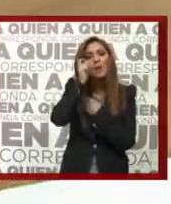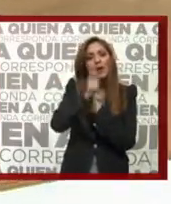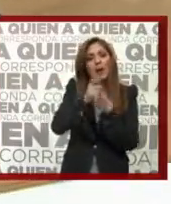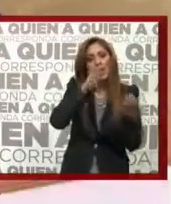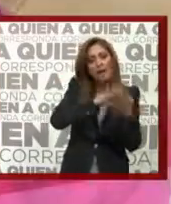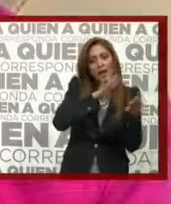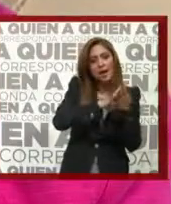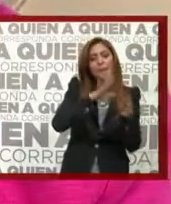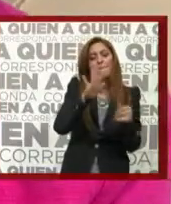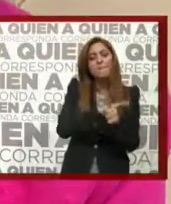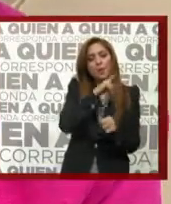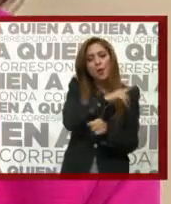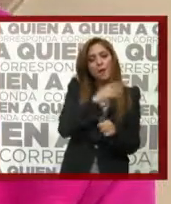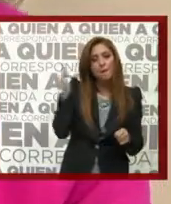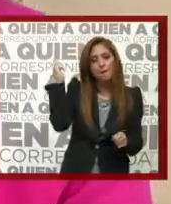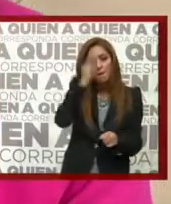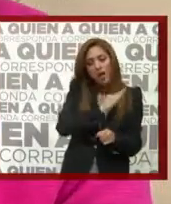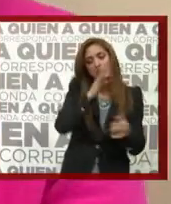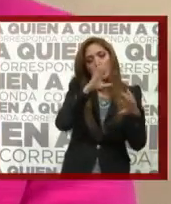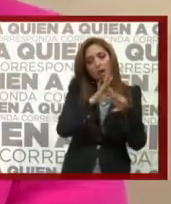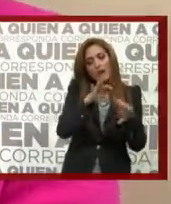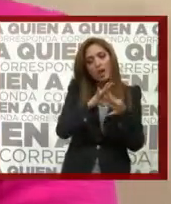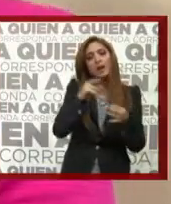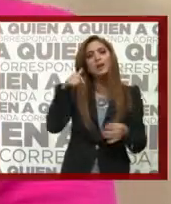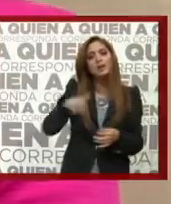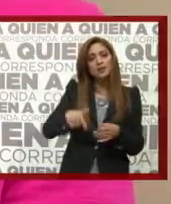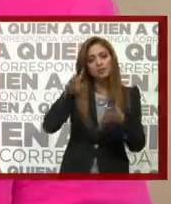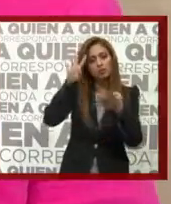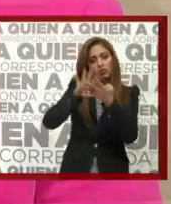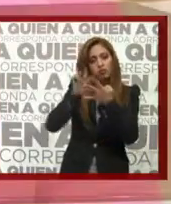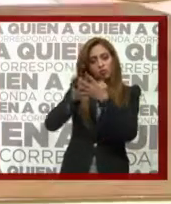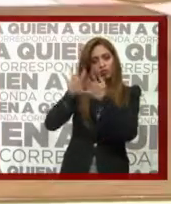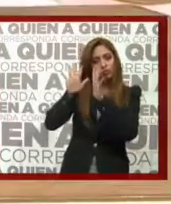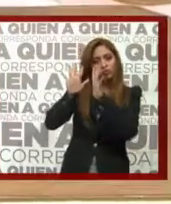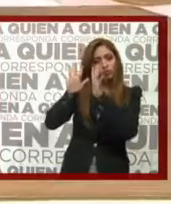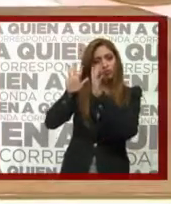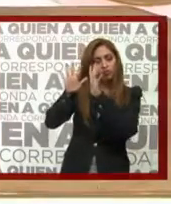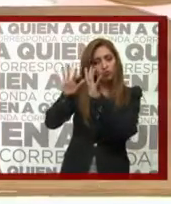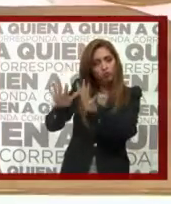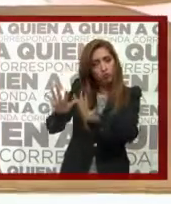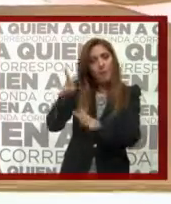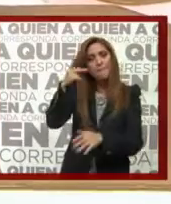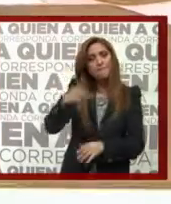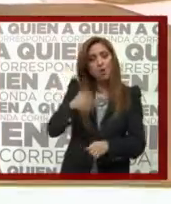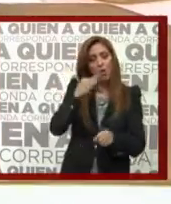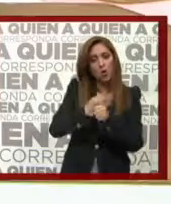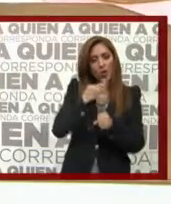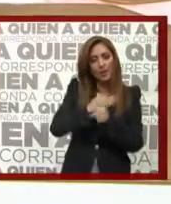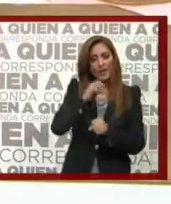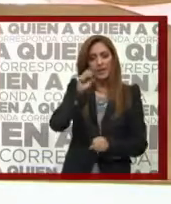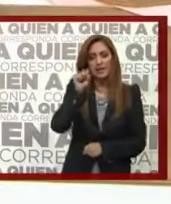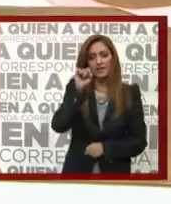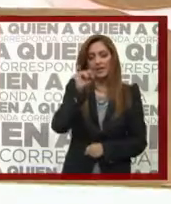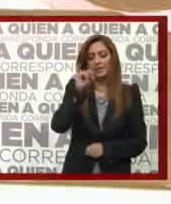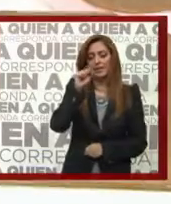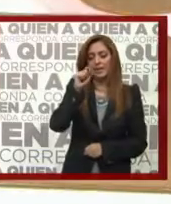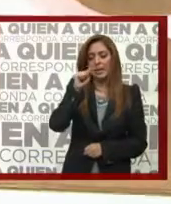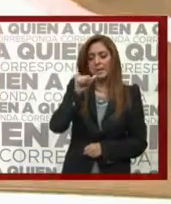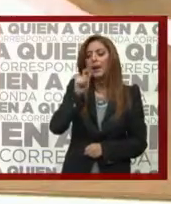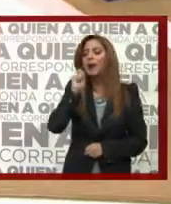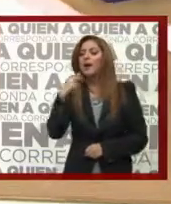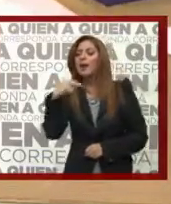falsedad. Claro. Y estuvo durante el tiempo de la prisión preventiva. Insisto, con el sistema eso de la prisión preventiva